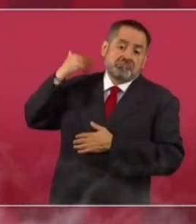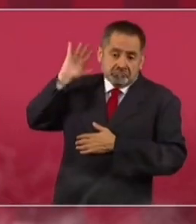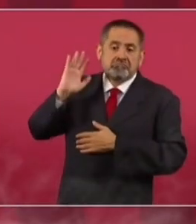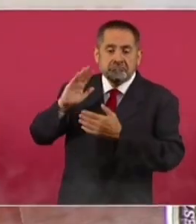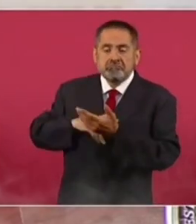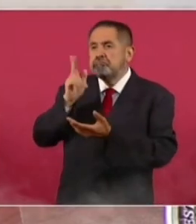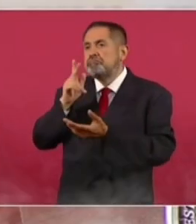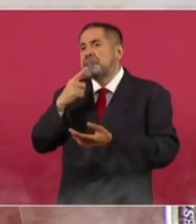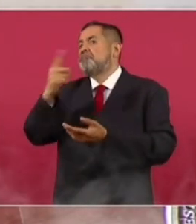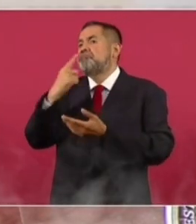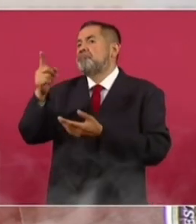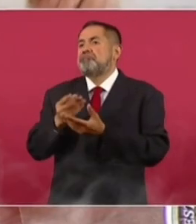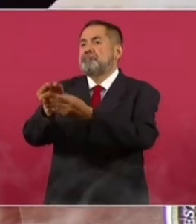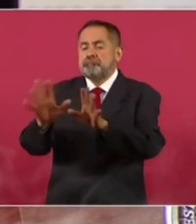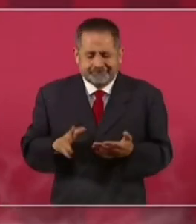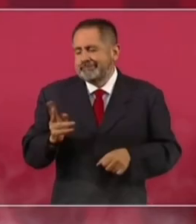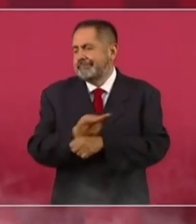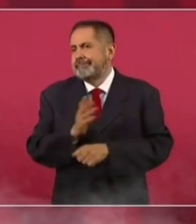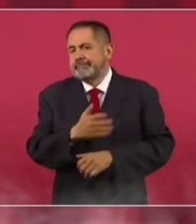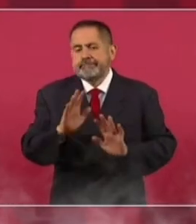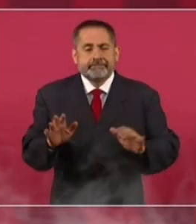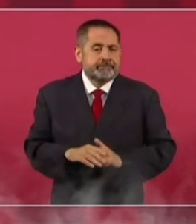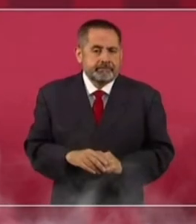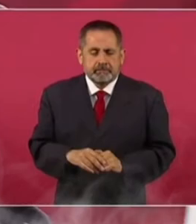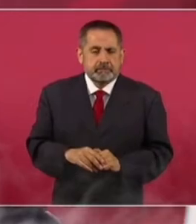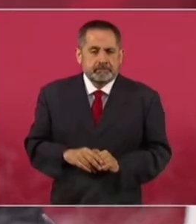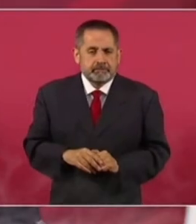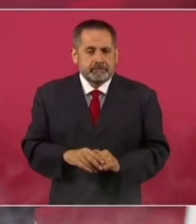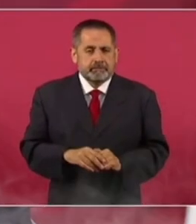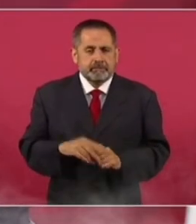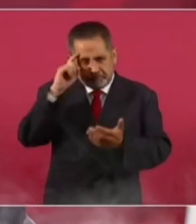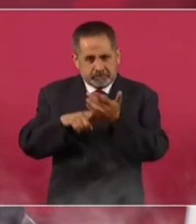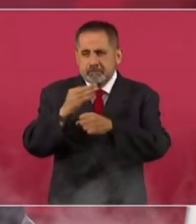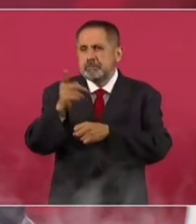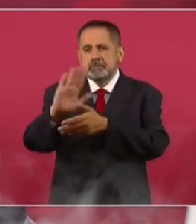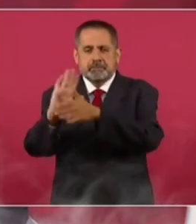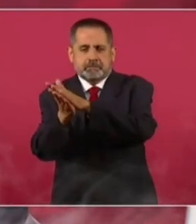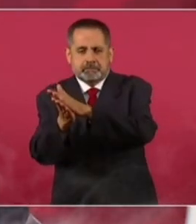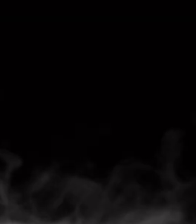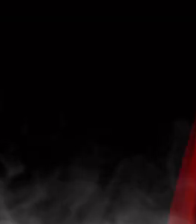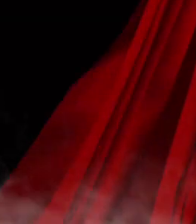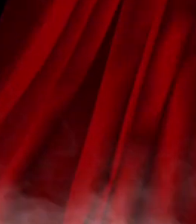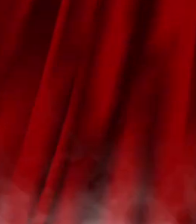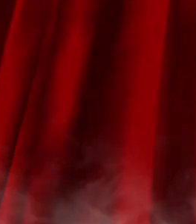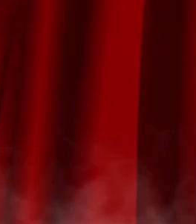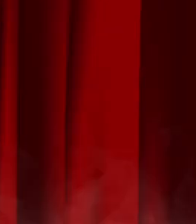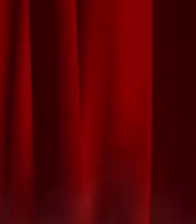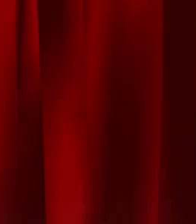Cuando estaba en la oposición. Pero ya están en los archivos. Están archivadas, ¿no?